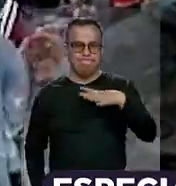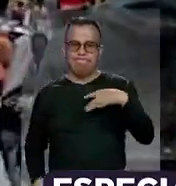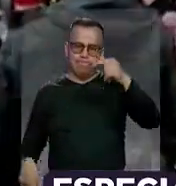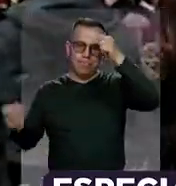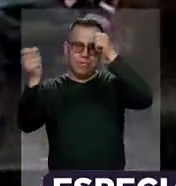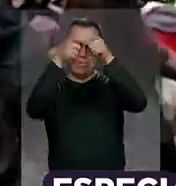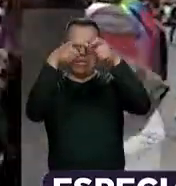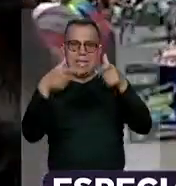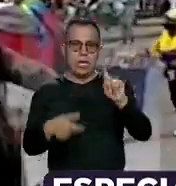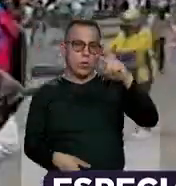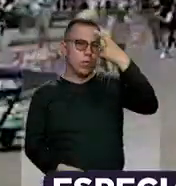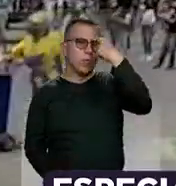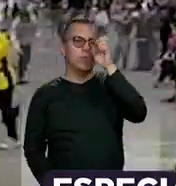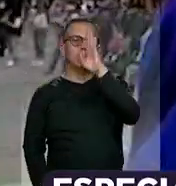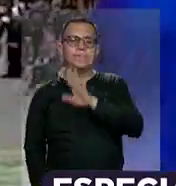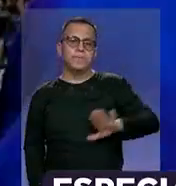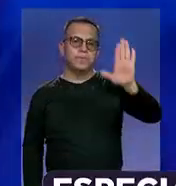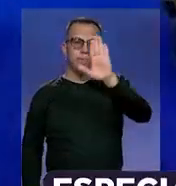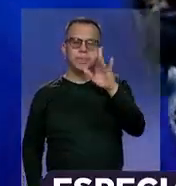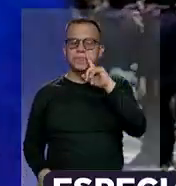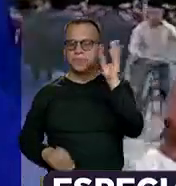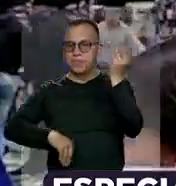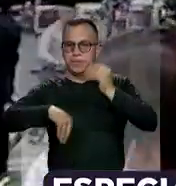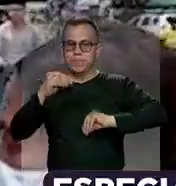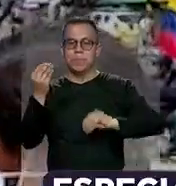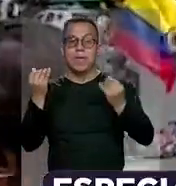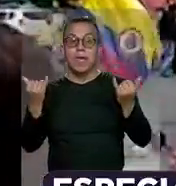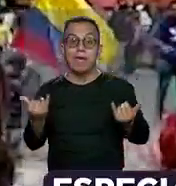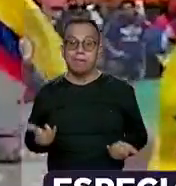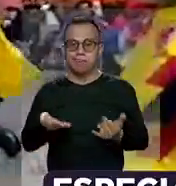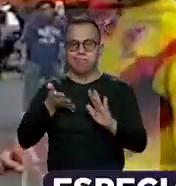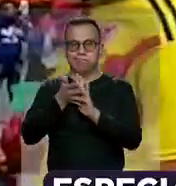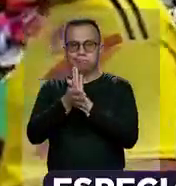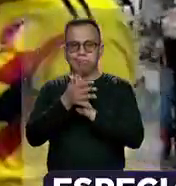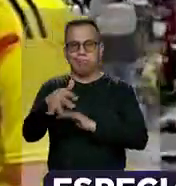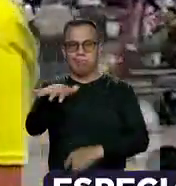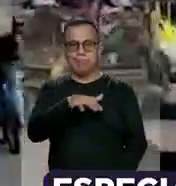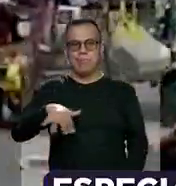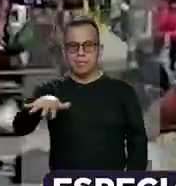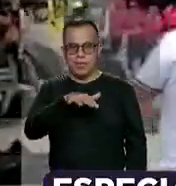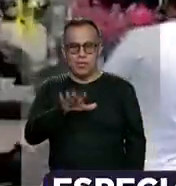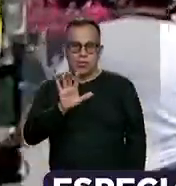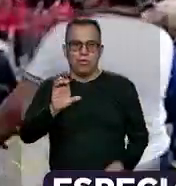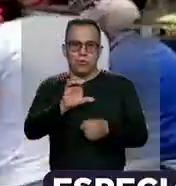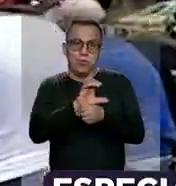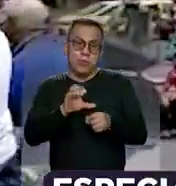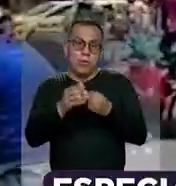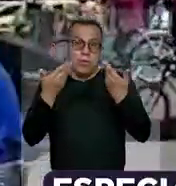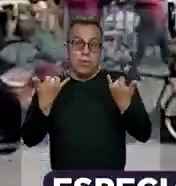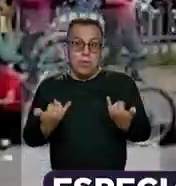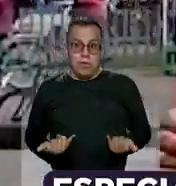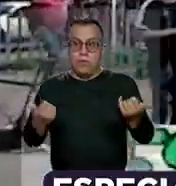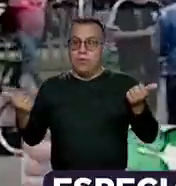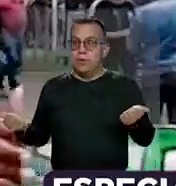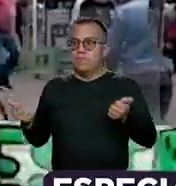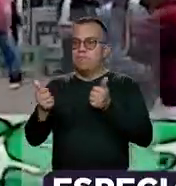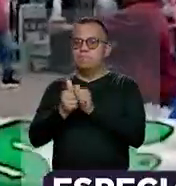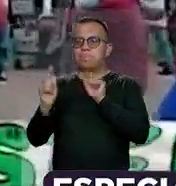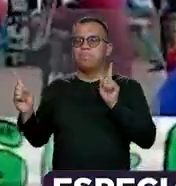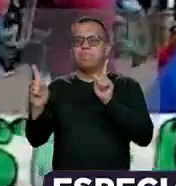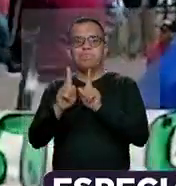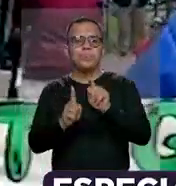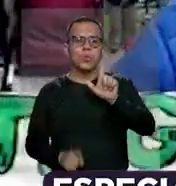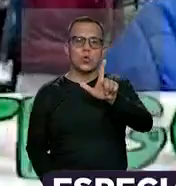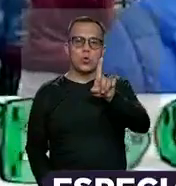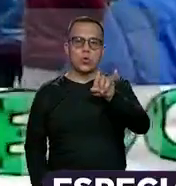nacional. Este es el panorama que se vive a esta hora en esta zona de la ciudad. Me encuentro en este momento con